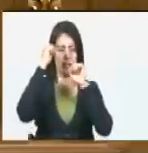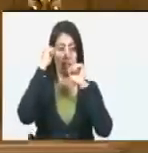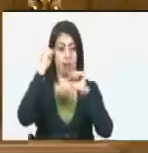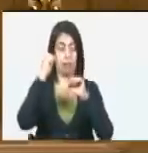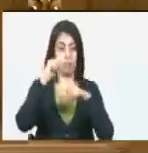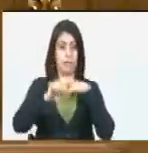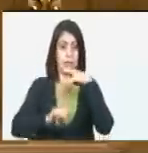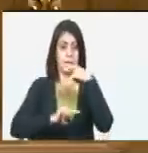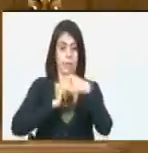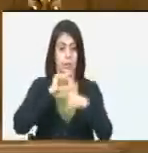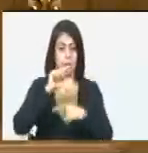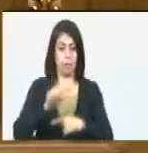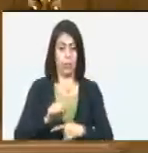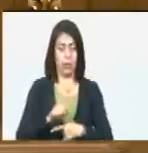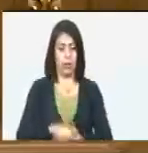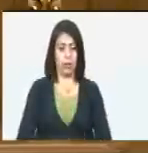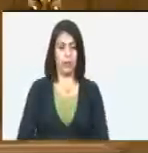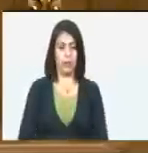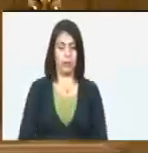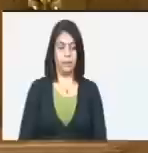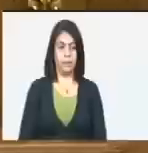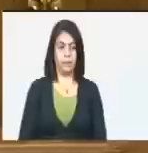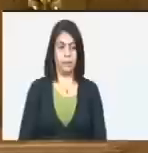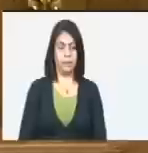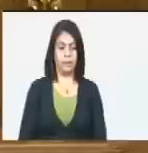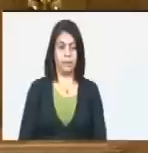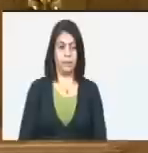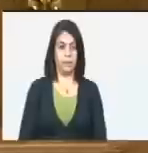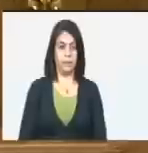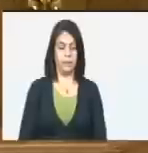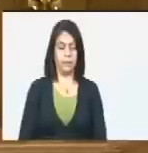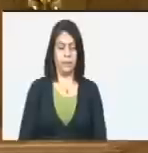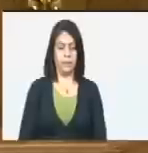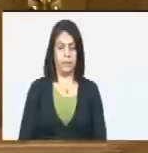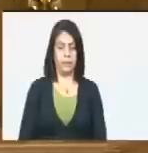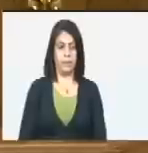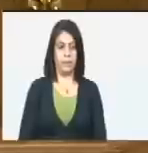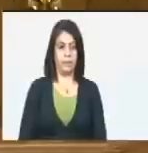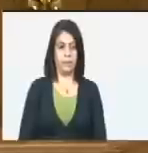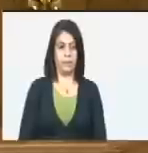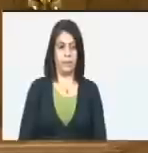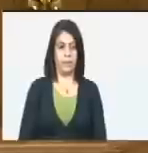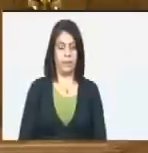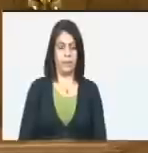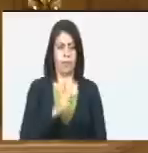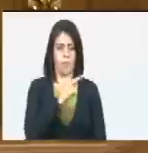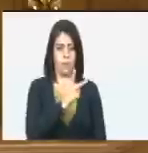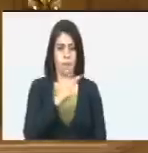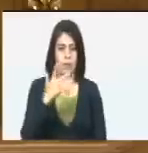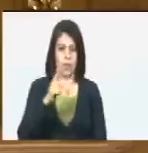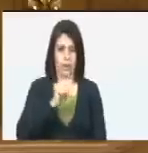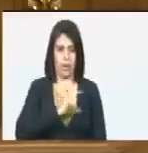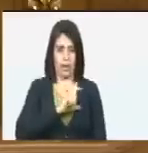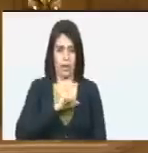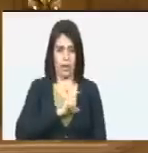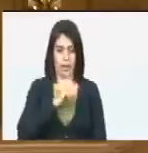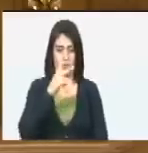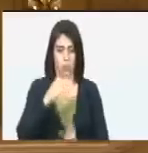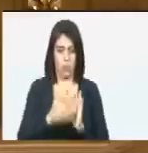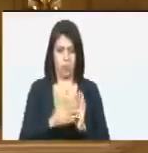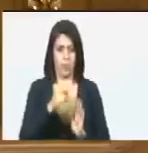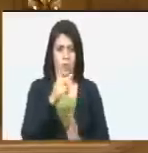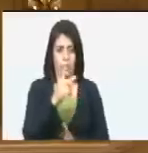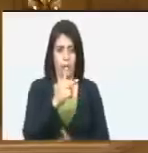Y luego, a partir de el 23 de enero del